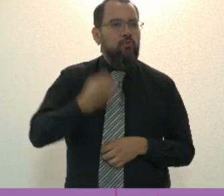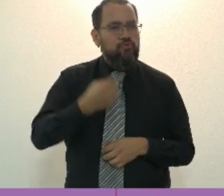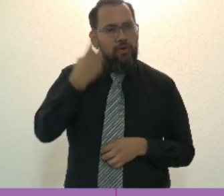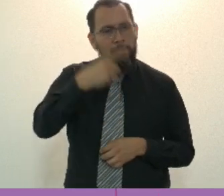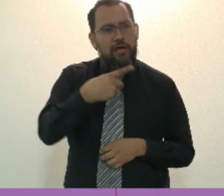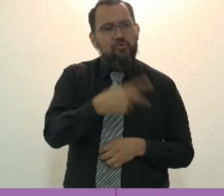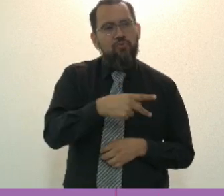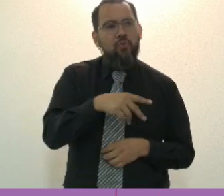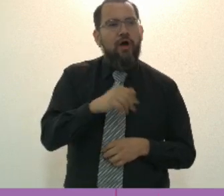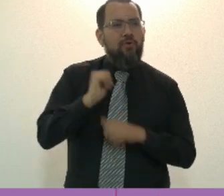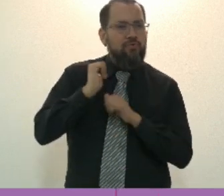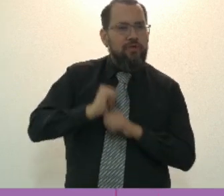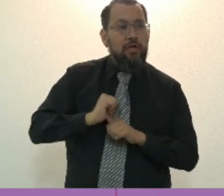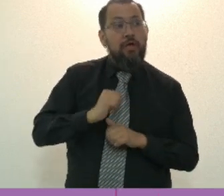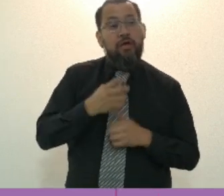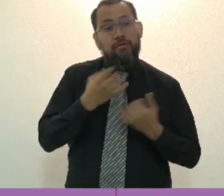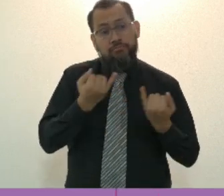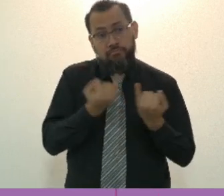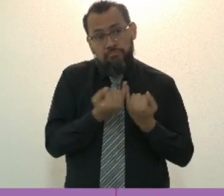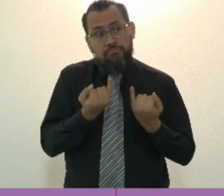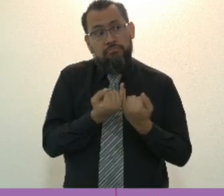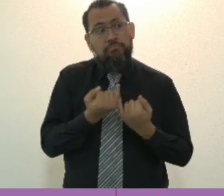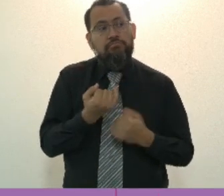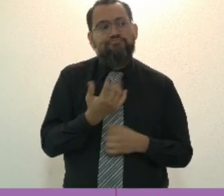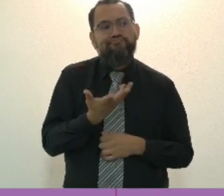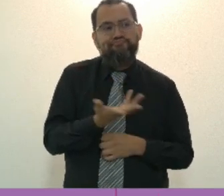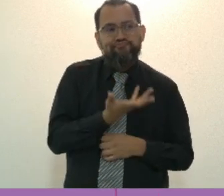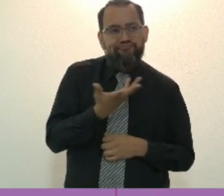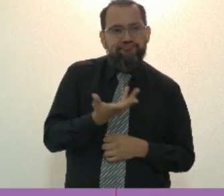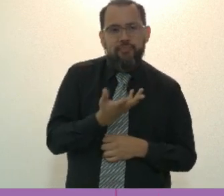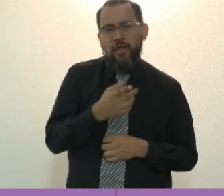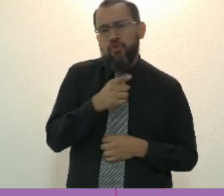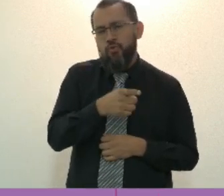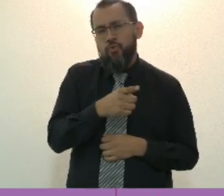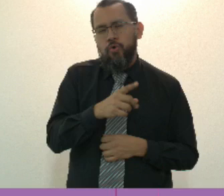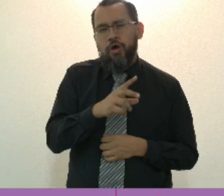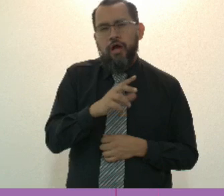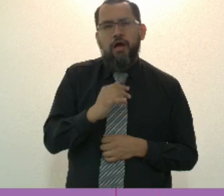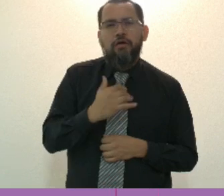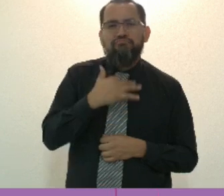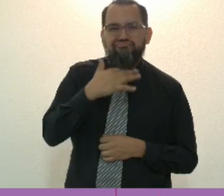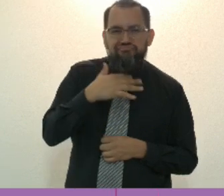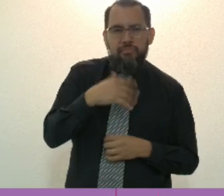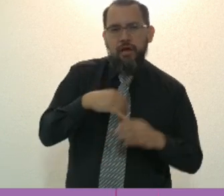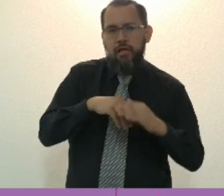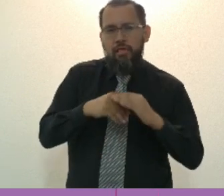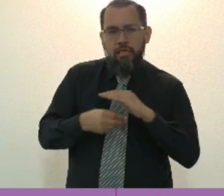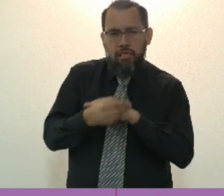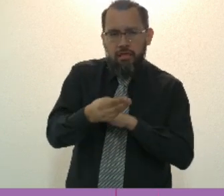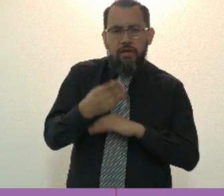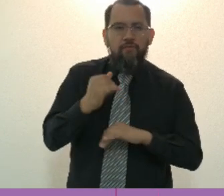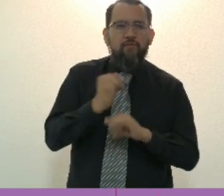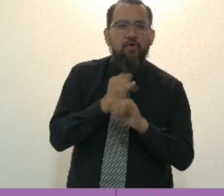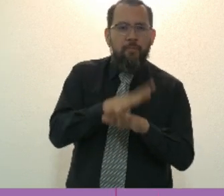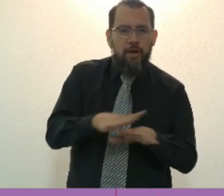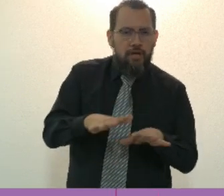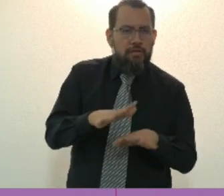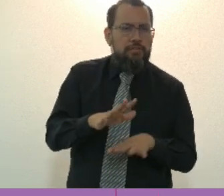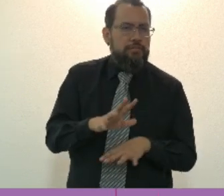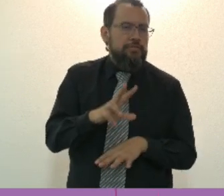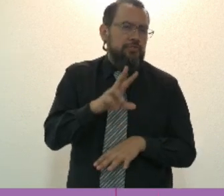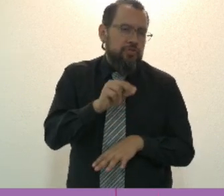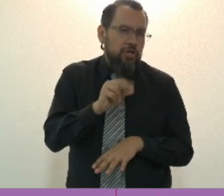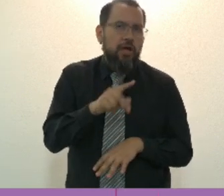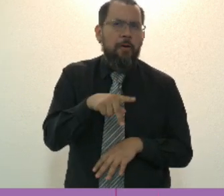acomoda también, puede acomodar porque finalmente estás no proporcionando información o proporcionándola de manera